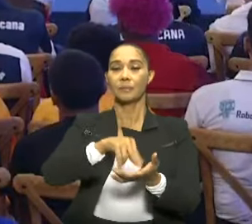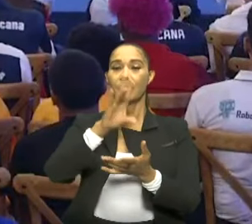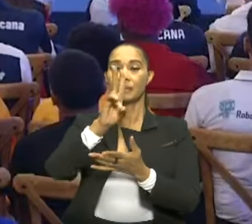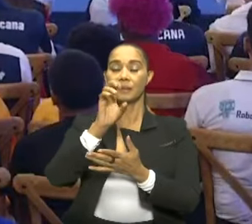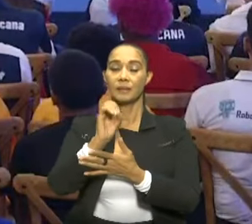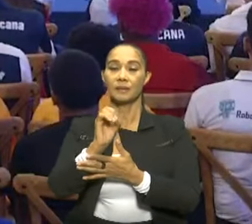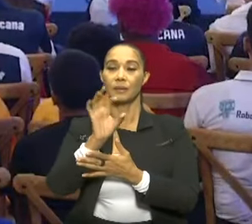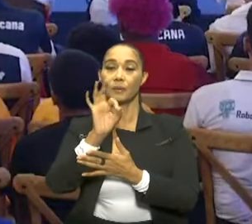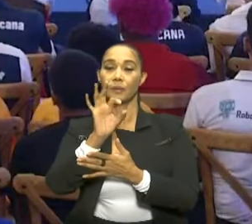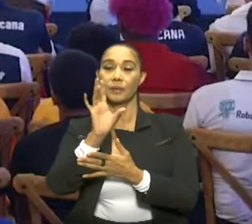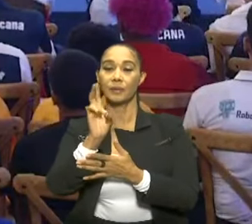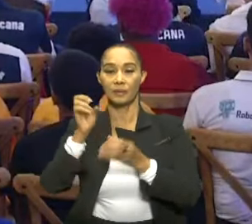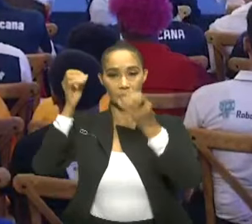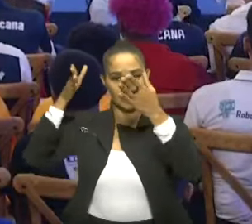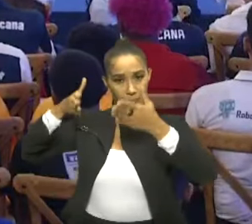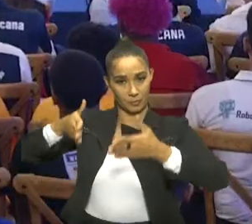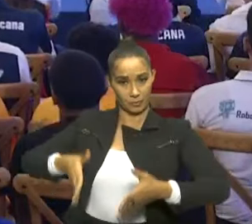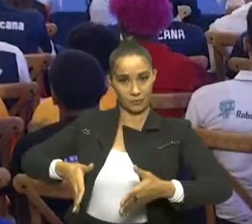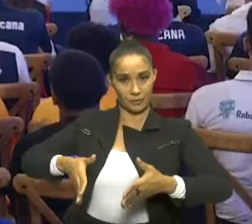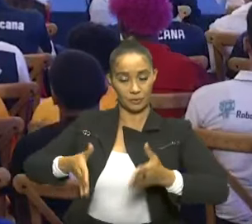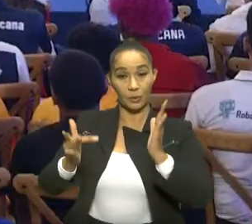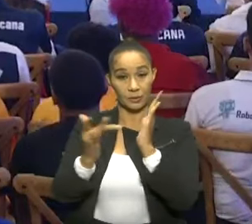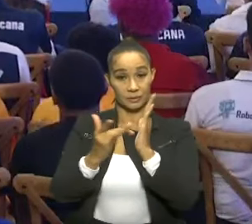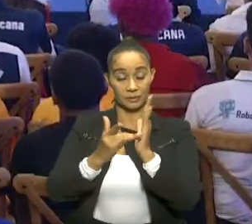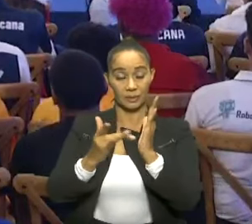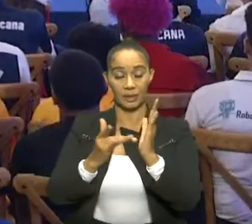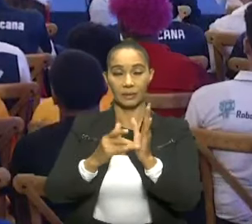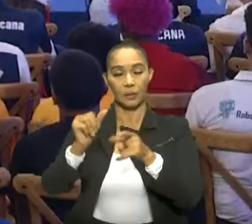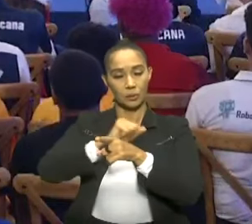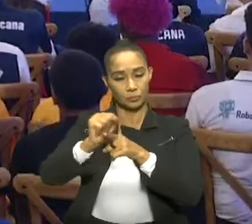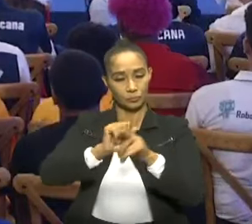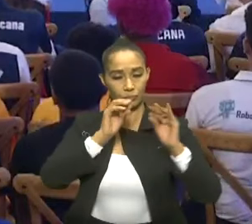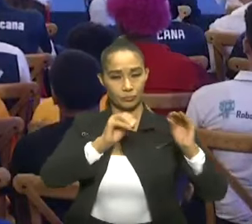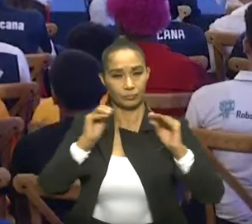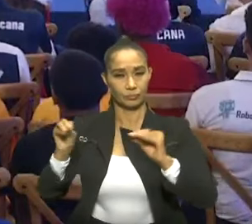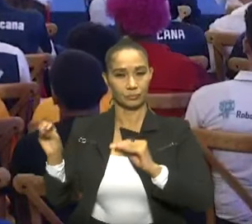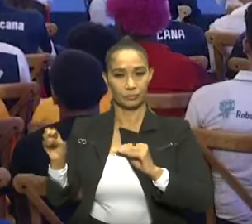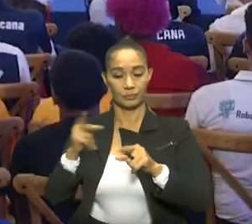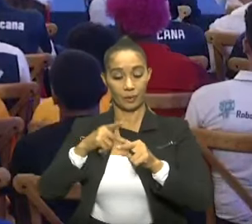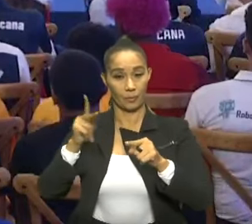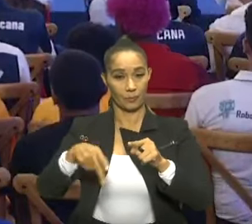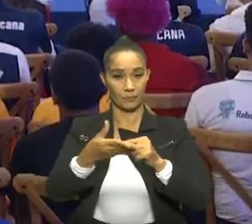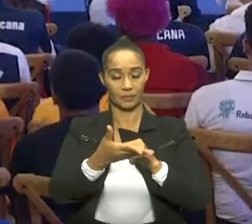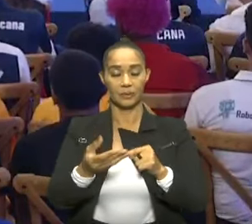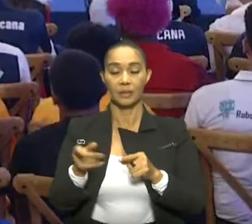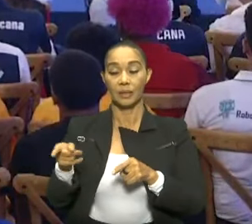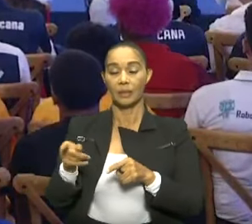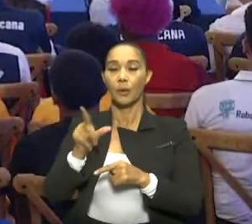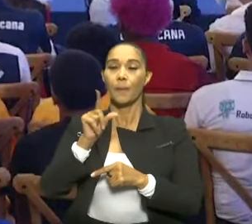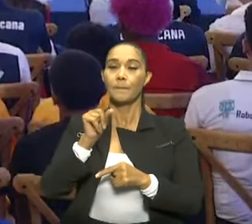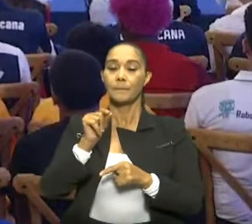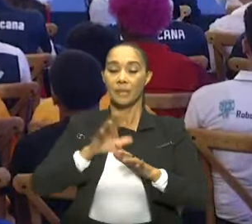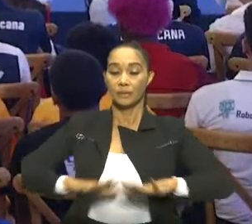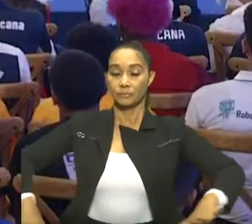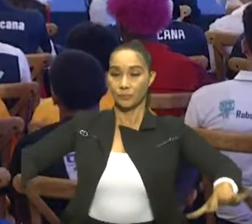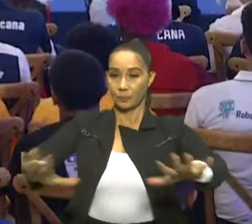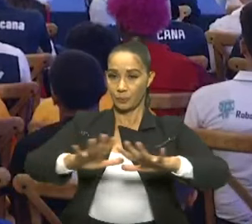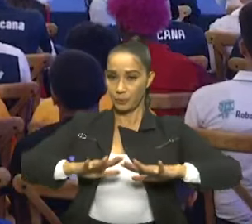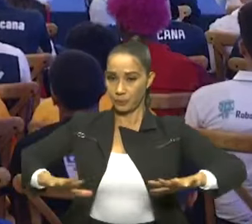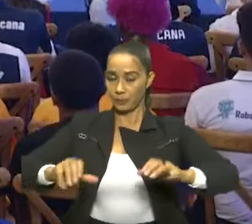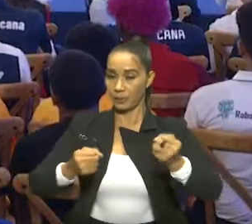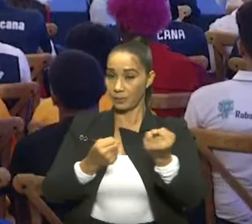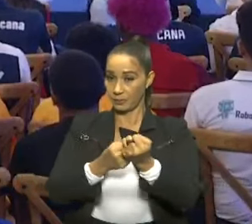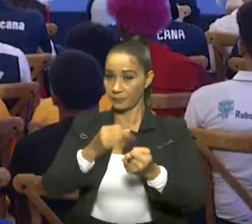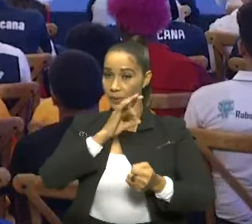3.797 maestros y técnicos han sido capacitados. De estos también 20 barrios impactados con